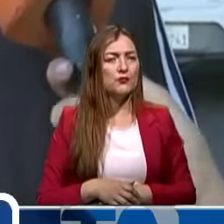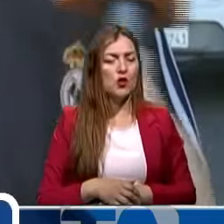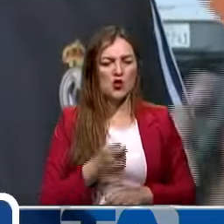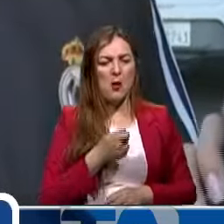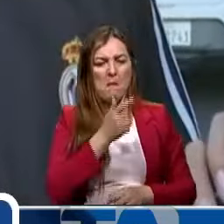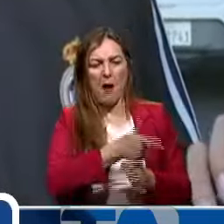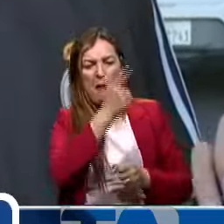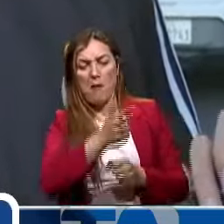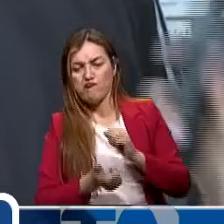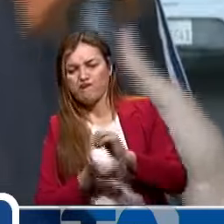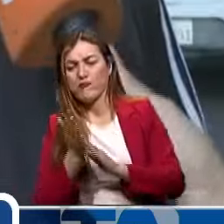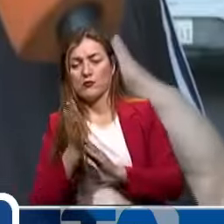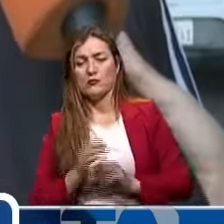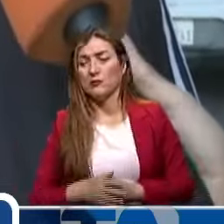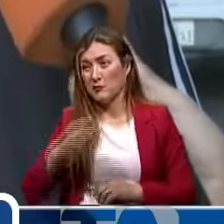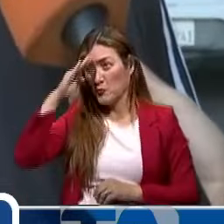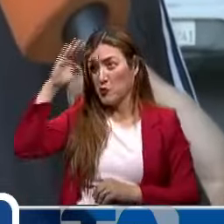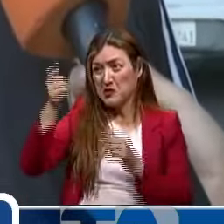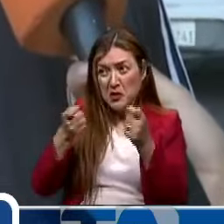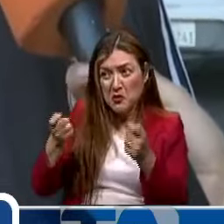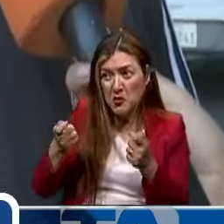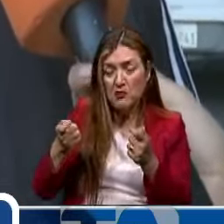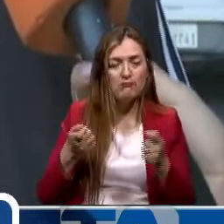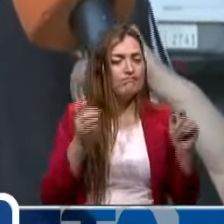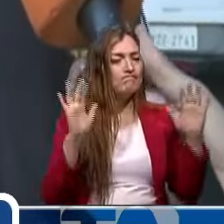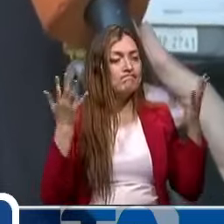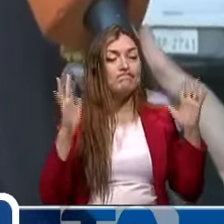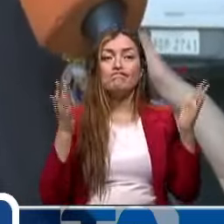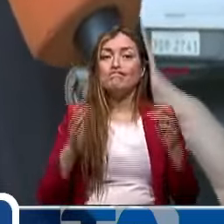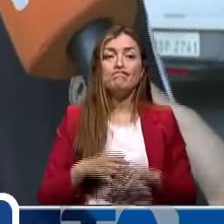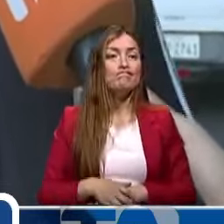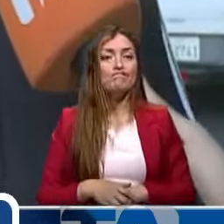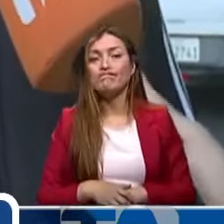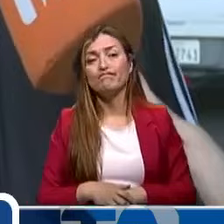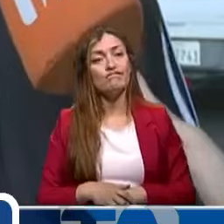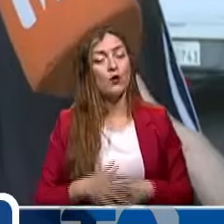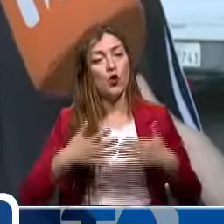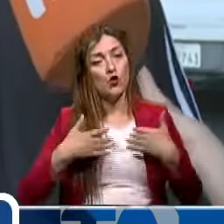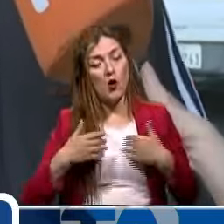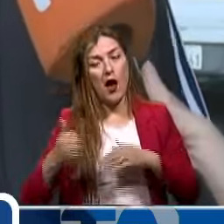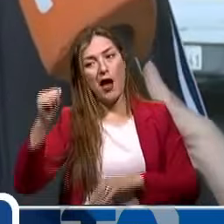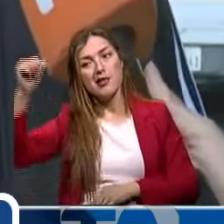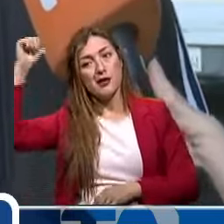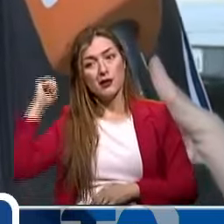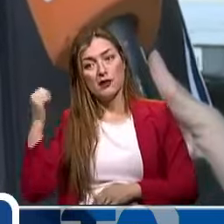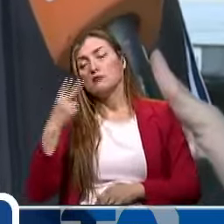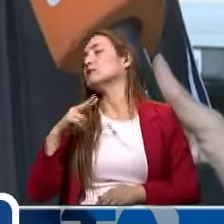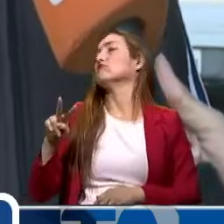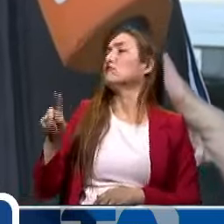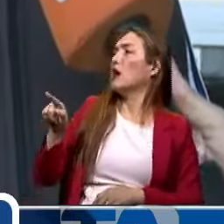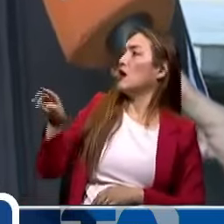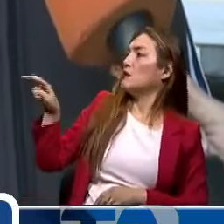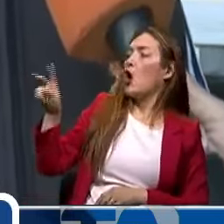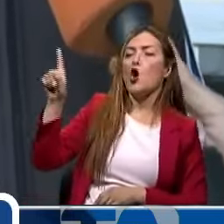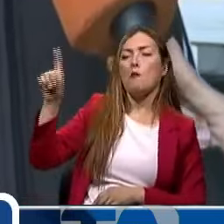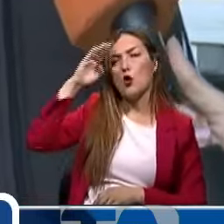matando. ¿Hay presencia policial? No. Anteayer, yo por acá arriba, en la esquina, había dos gendarmes parados